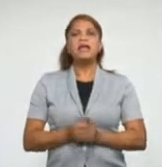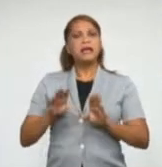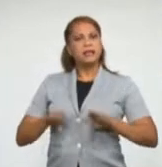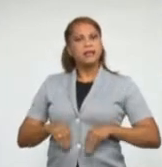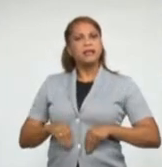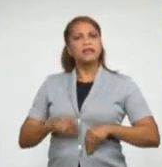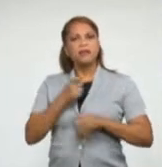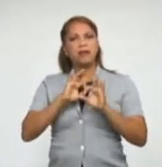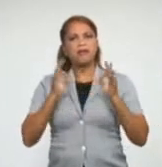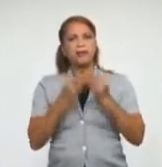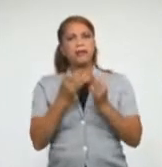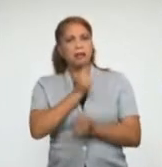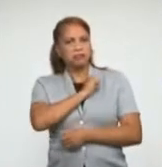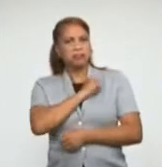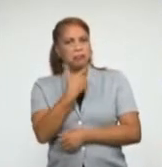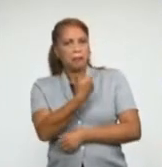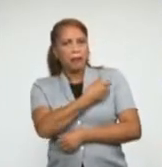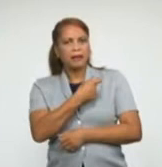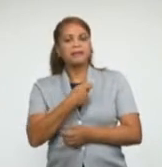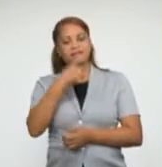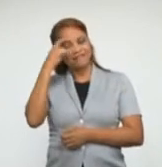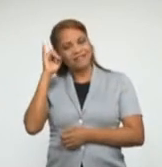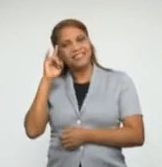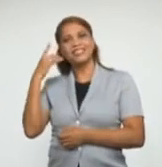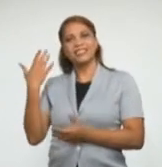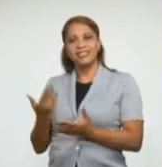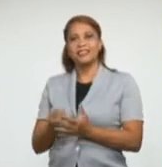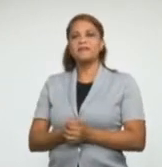cubana, doctora? Sí, cómo no. Es que los